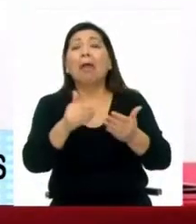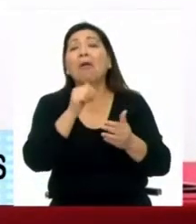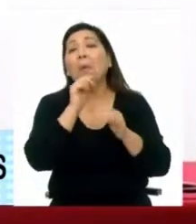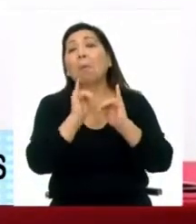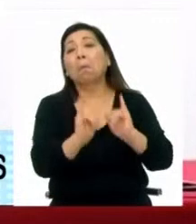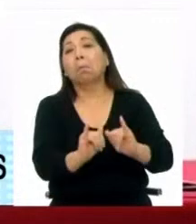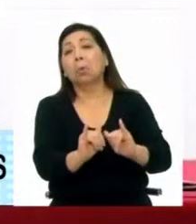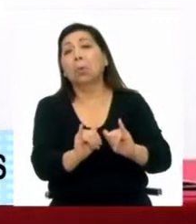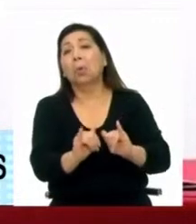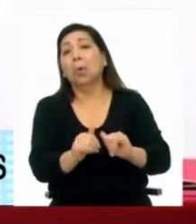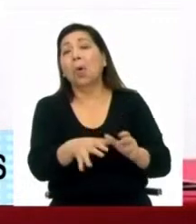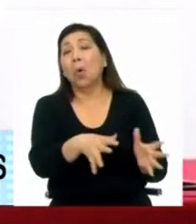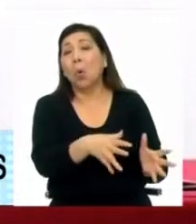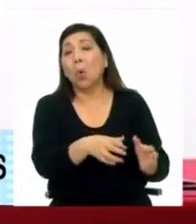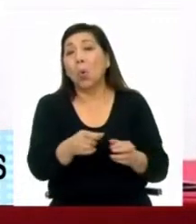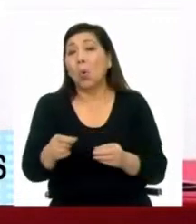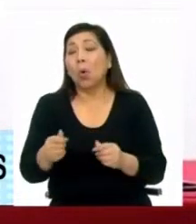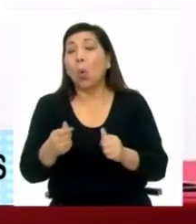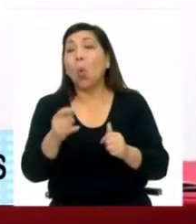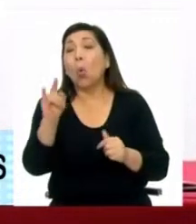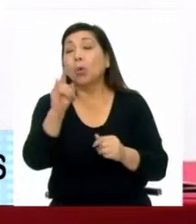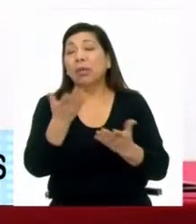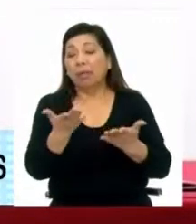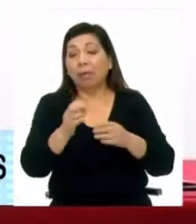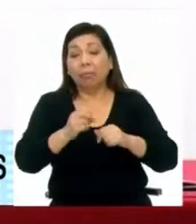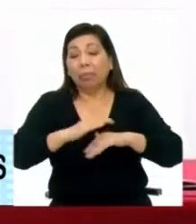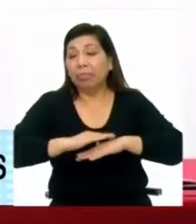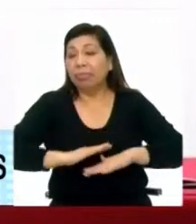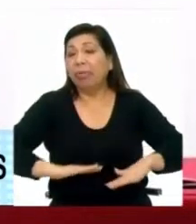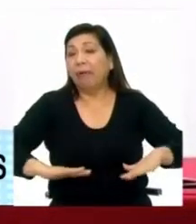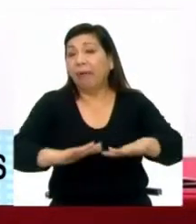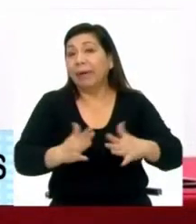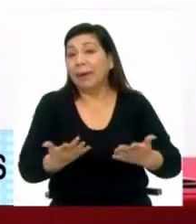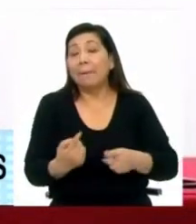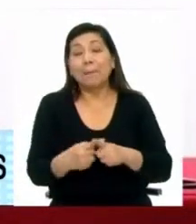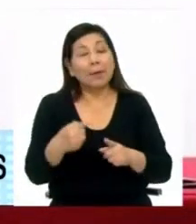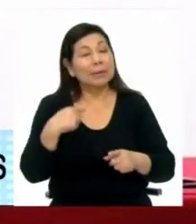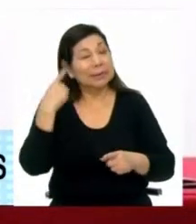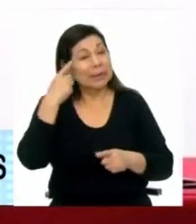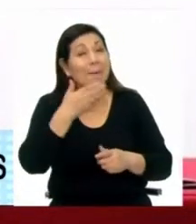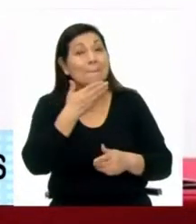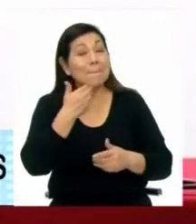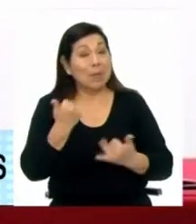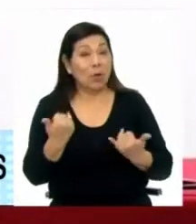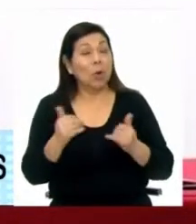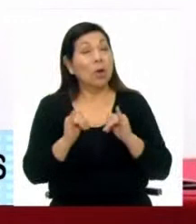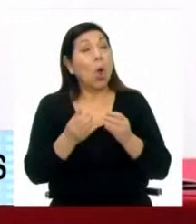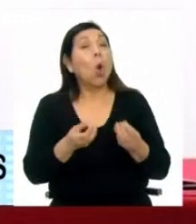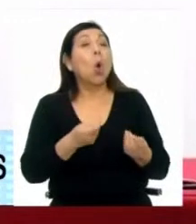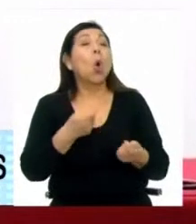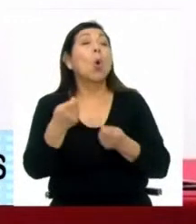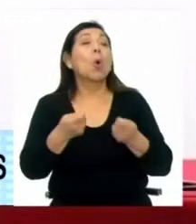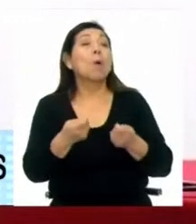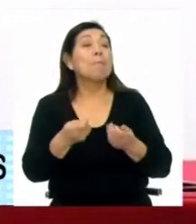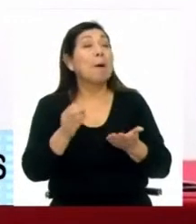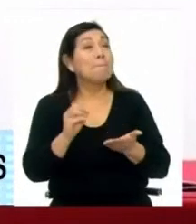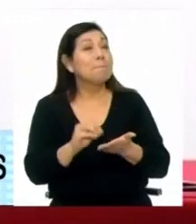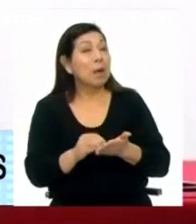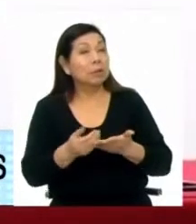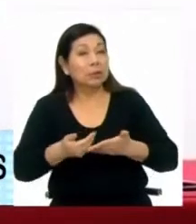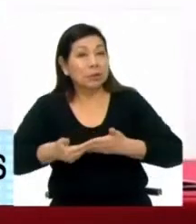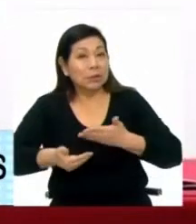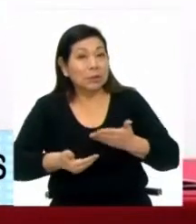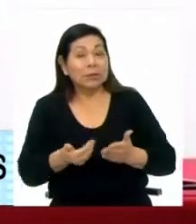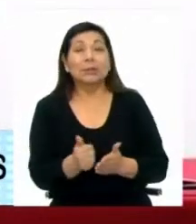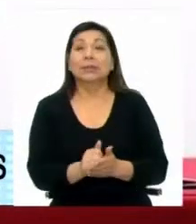de expropiación o uso de terrenos. Y entonces, en este sentido, también pensamos que es necesario establecer mecanismos más expeditivos